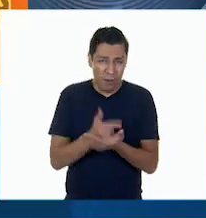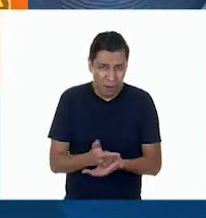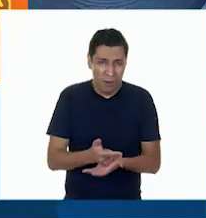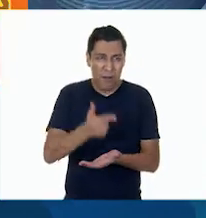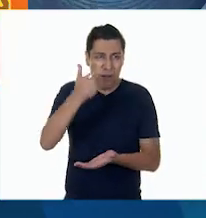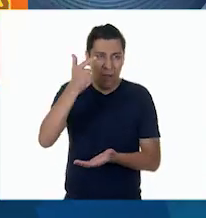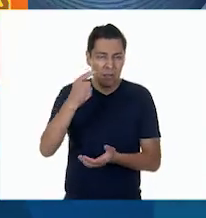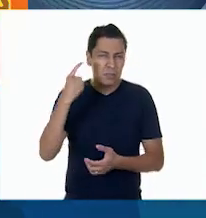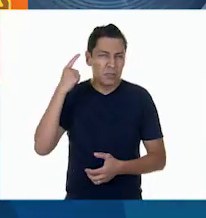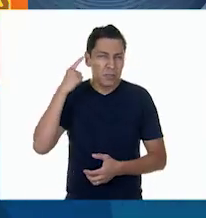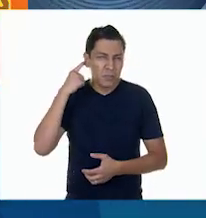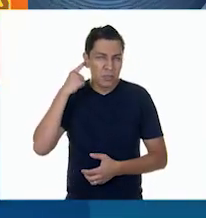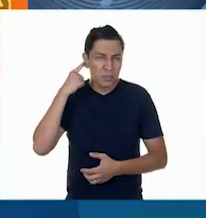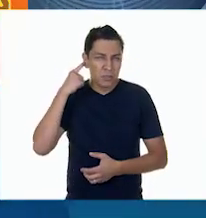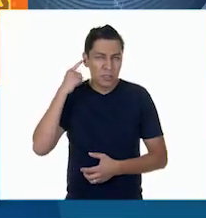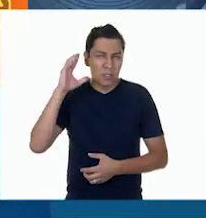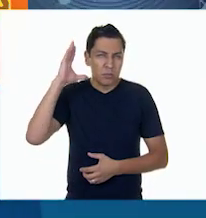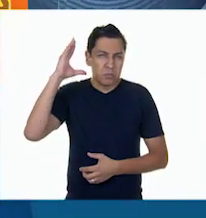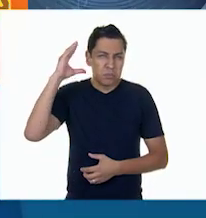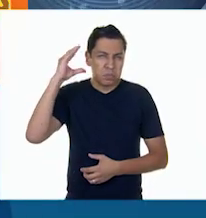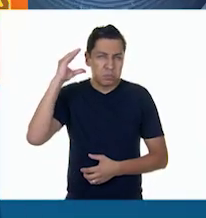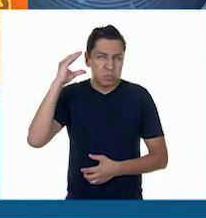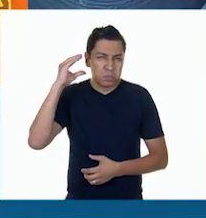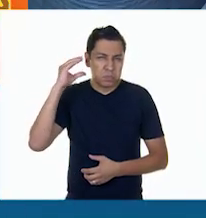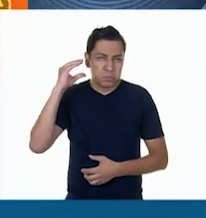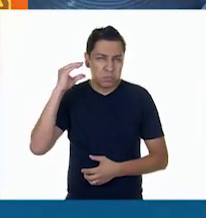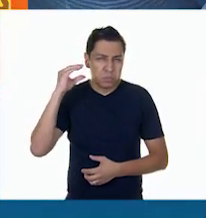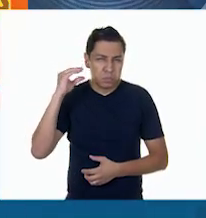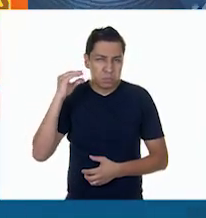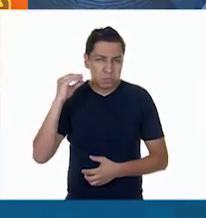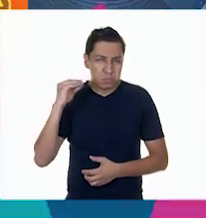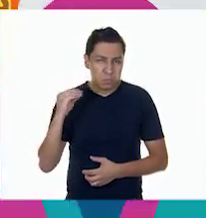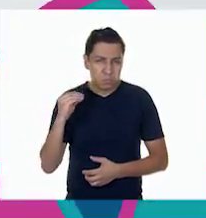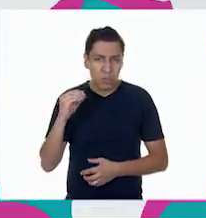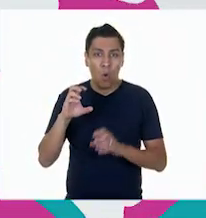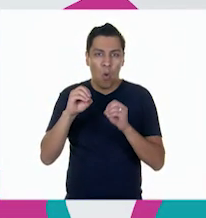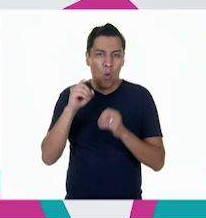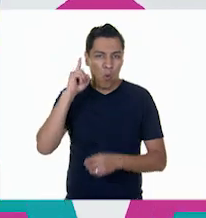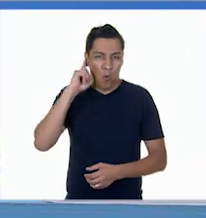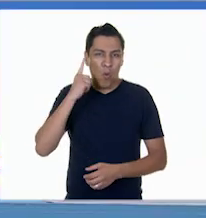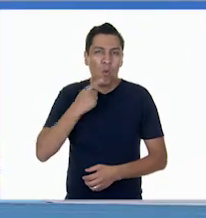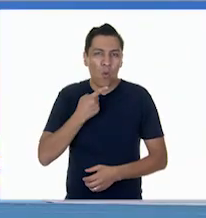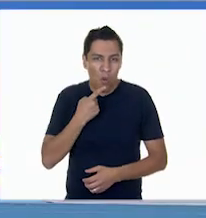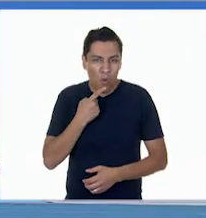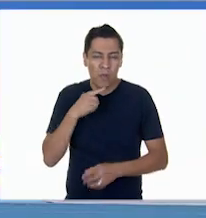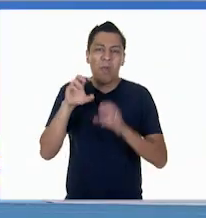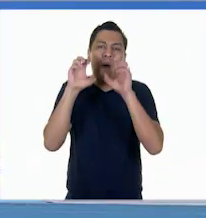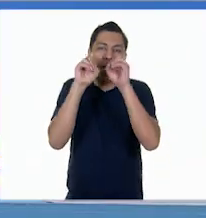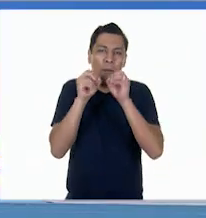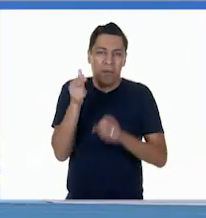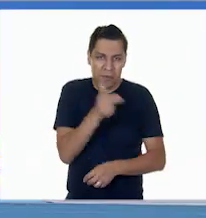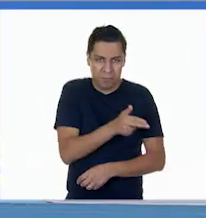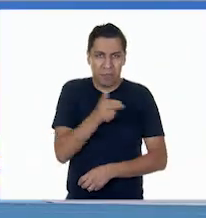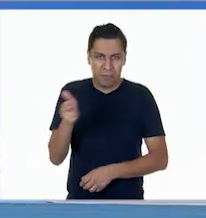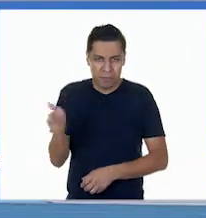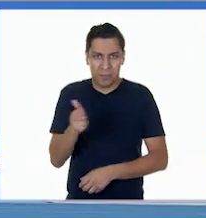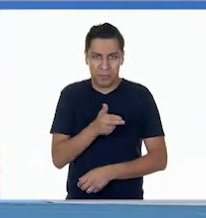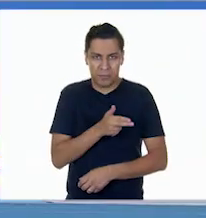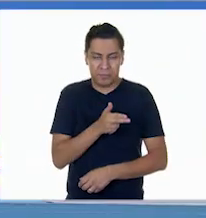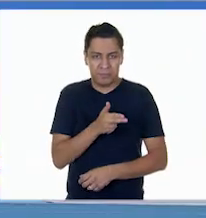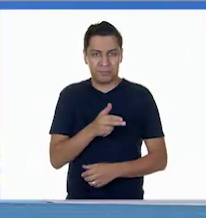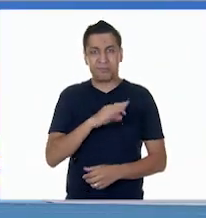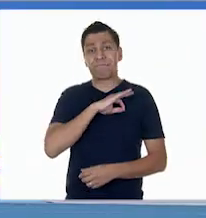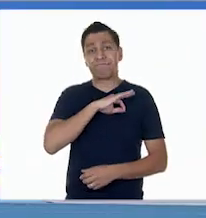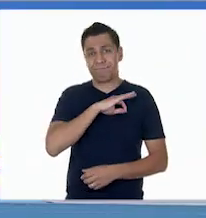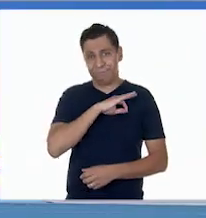sistema auditivo e incluso como presentarse sordera. Uy. Uy.